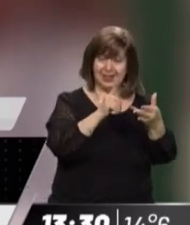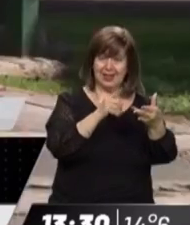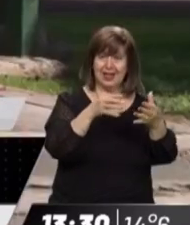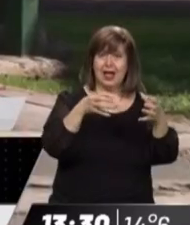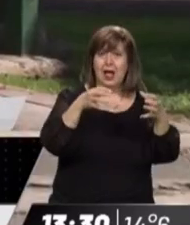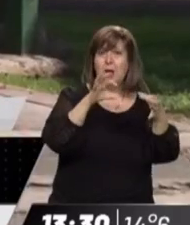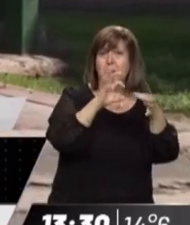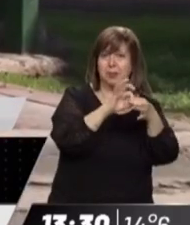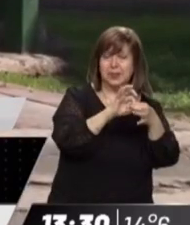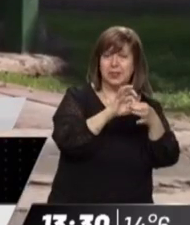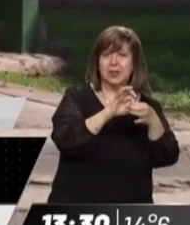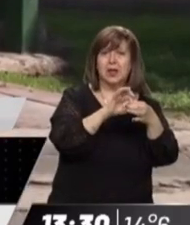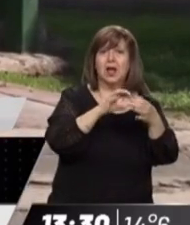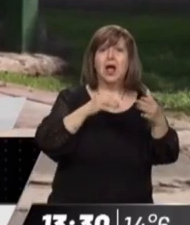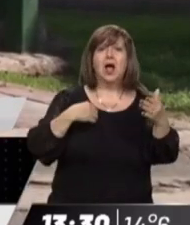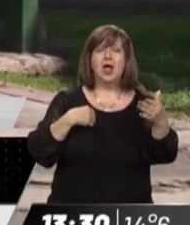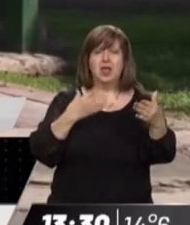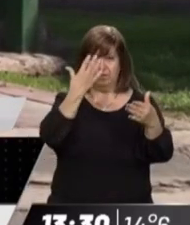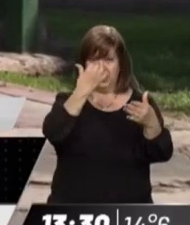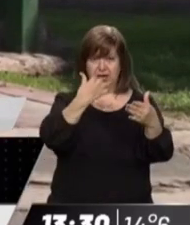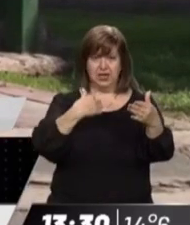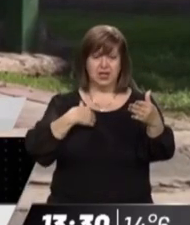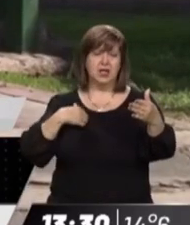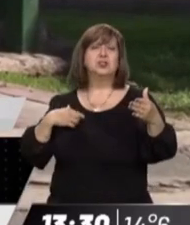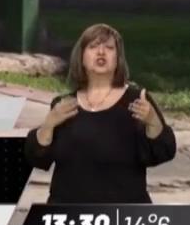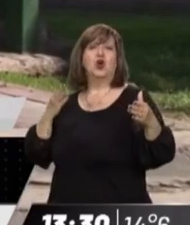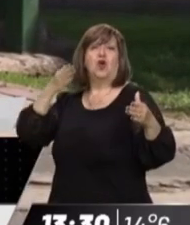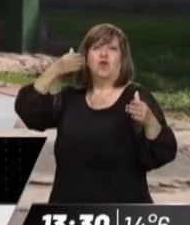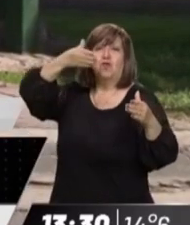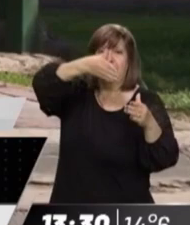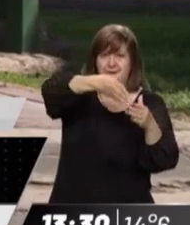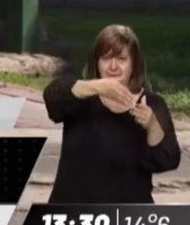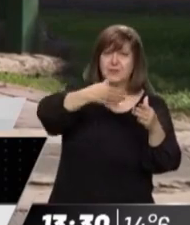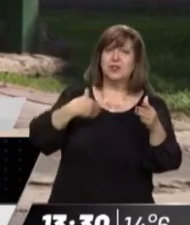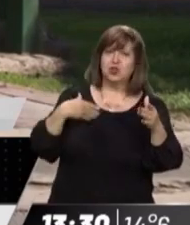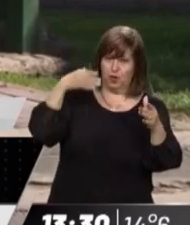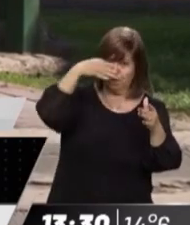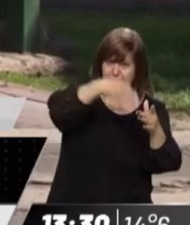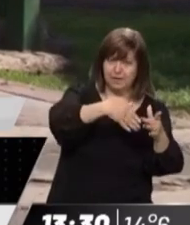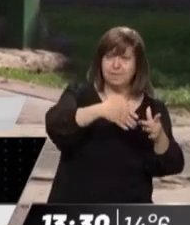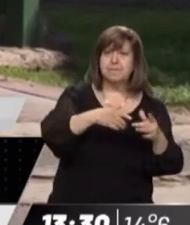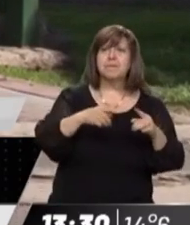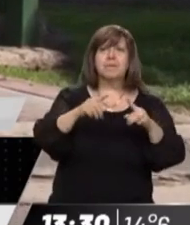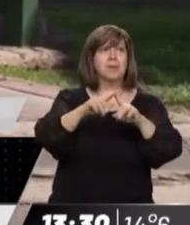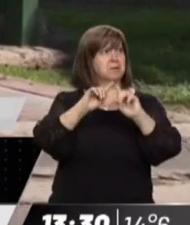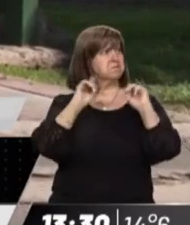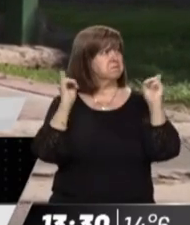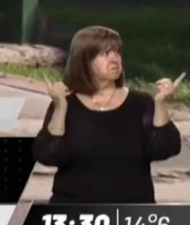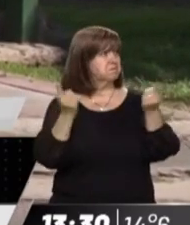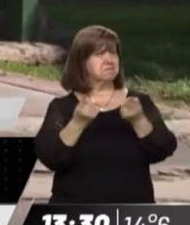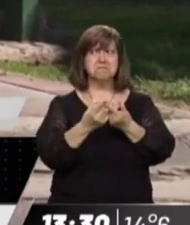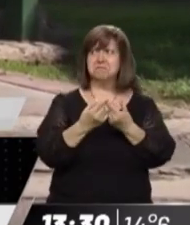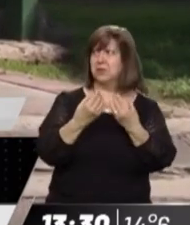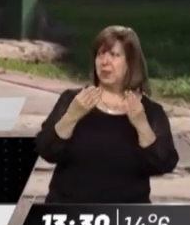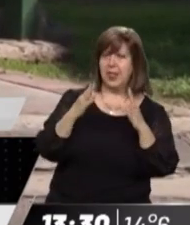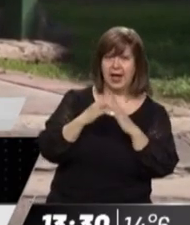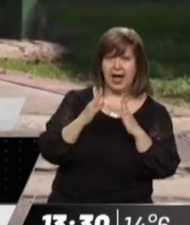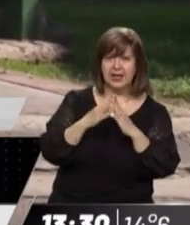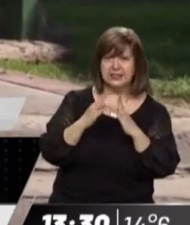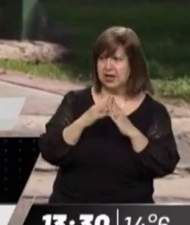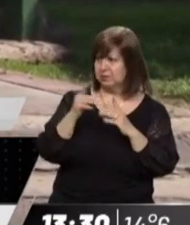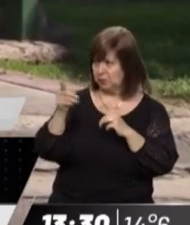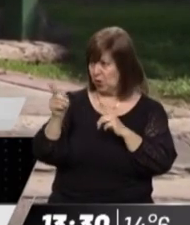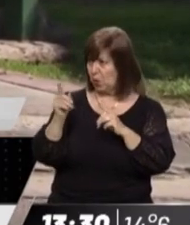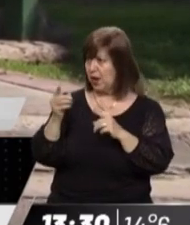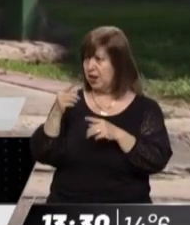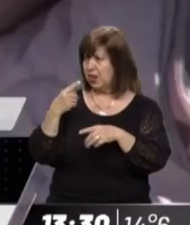Anexada quiere decir durmiendo en el lugar, claro, con charlas en el lugar. Y ahora estás, bueno, fuera, en recuperación.